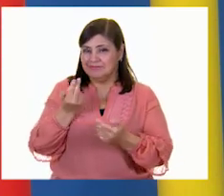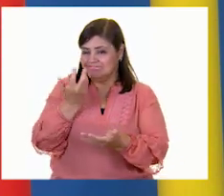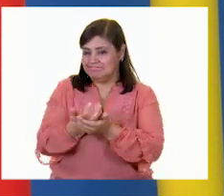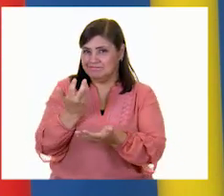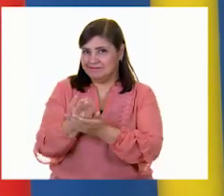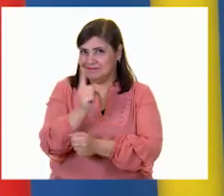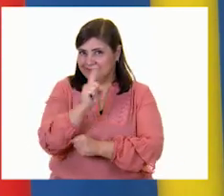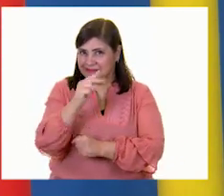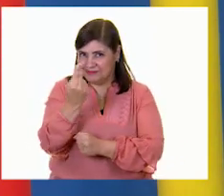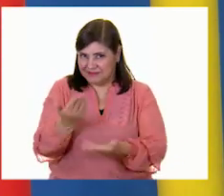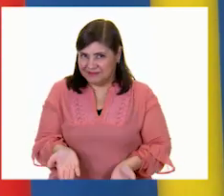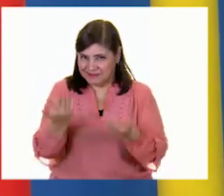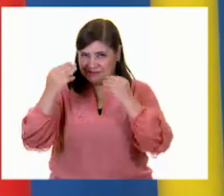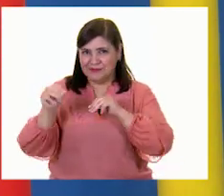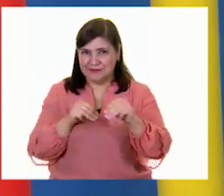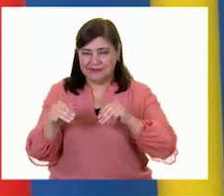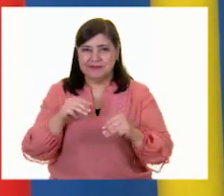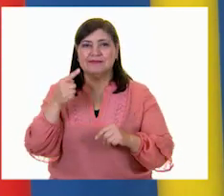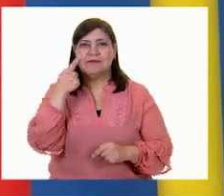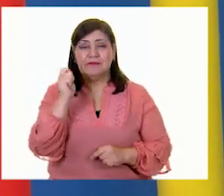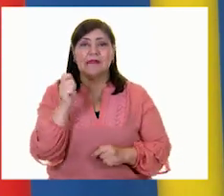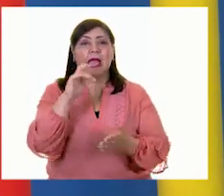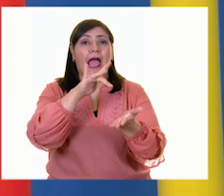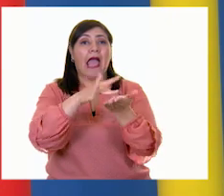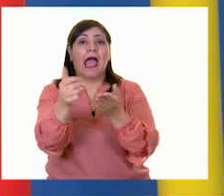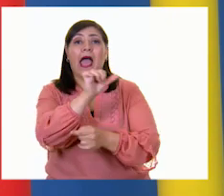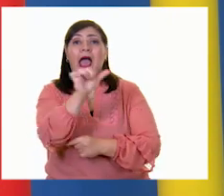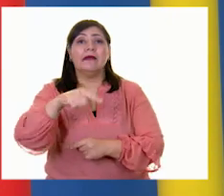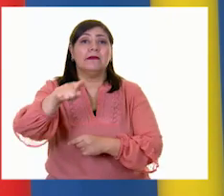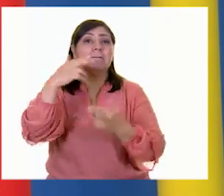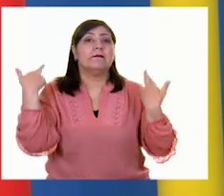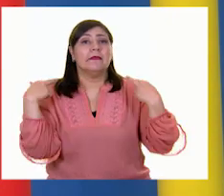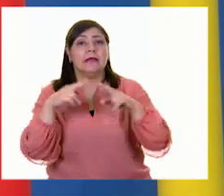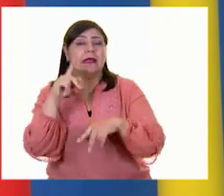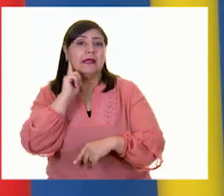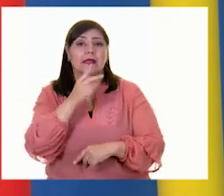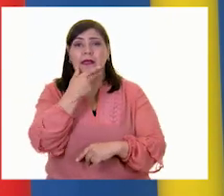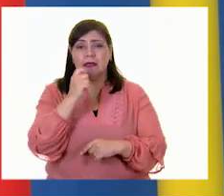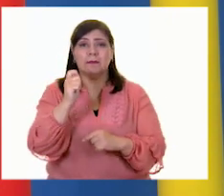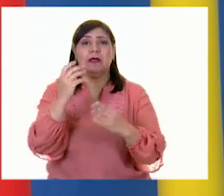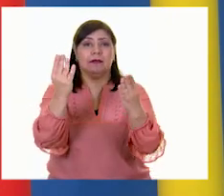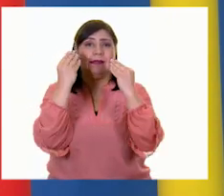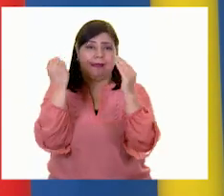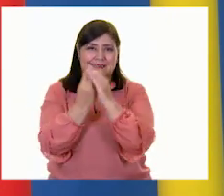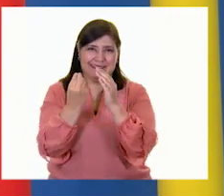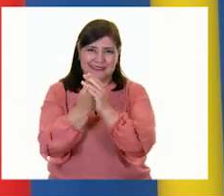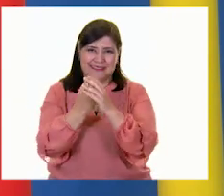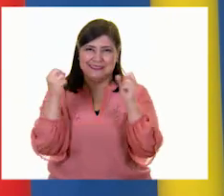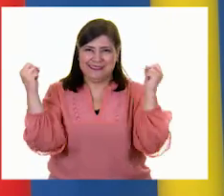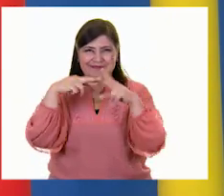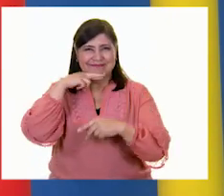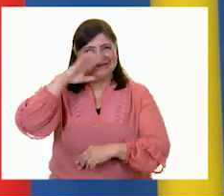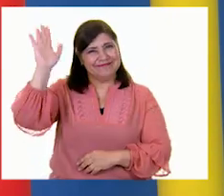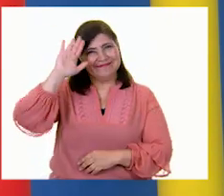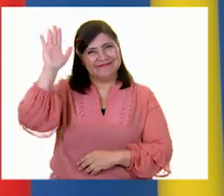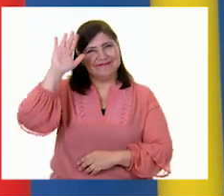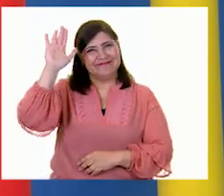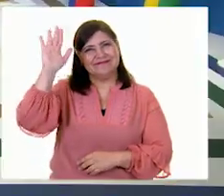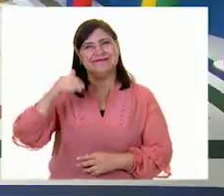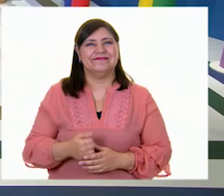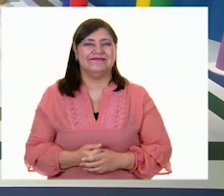poco. Le damos las gracias a las maestras y los maestros que el día de hoy nos dieron clase. Nos vemos, hasta la